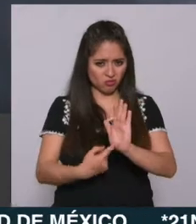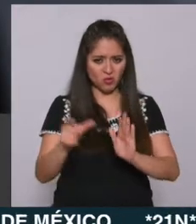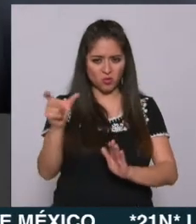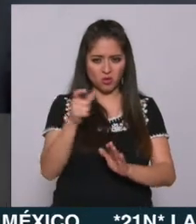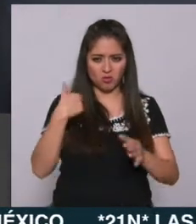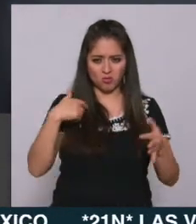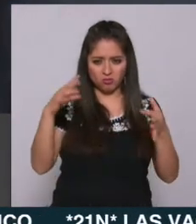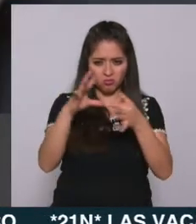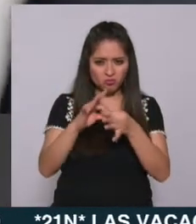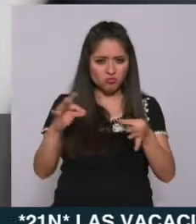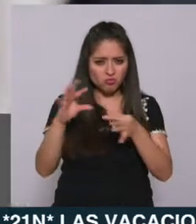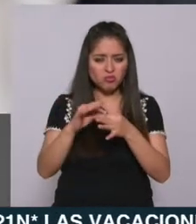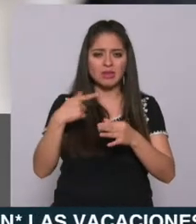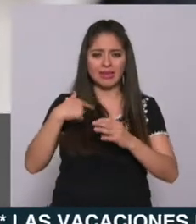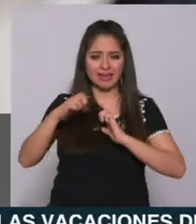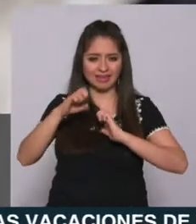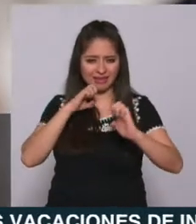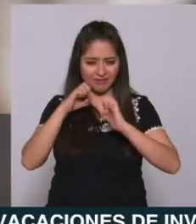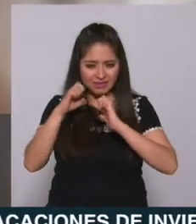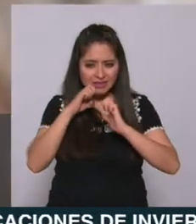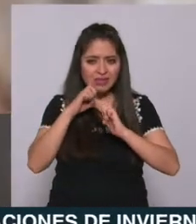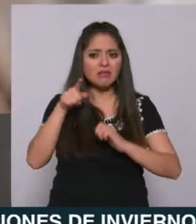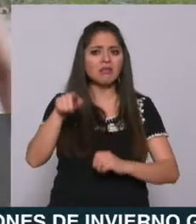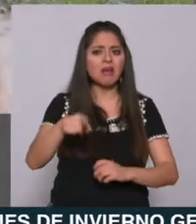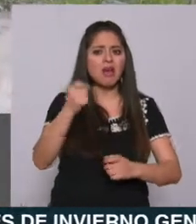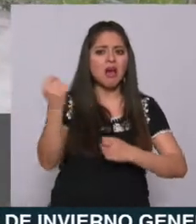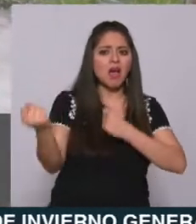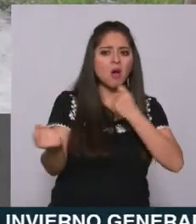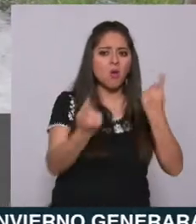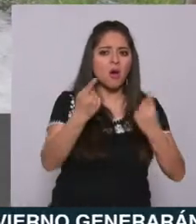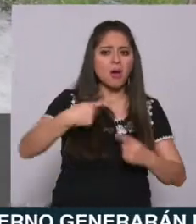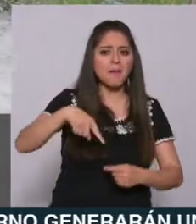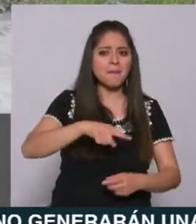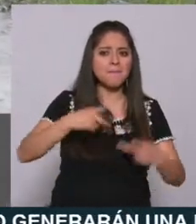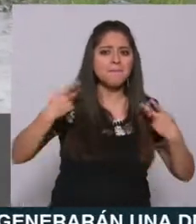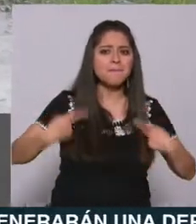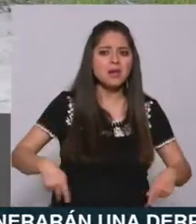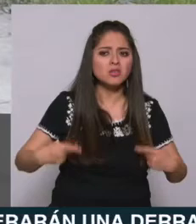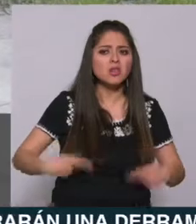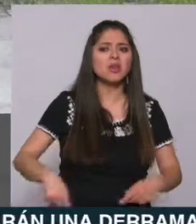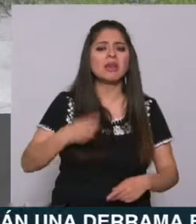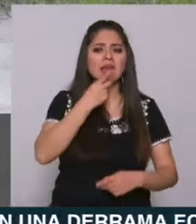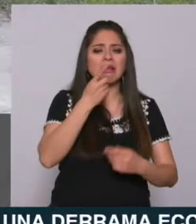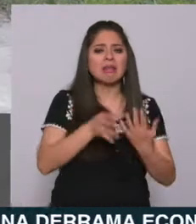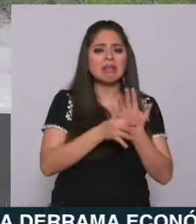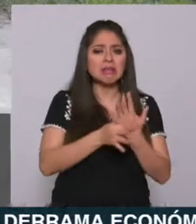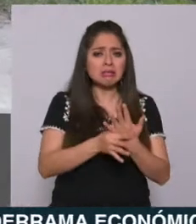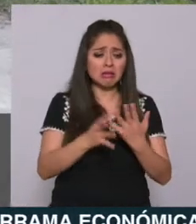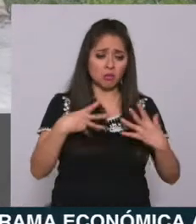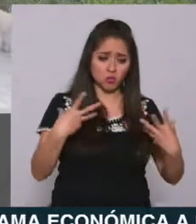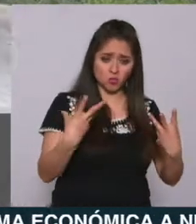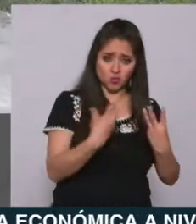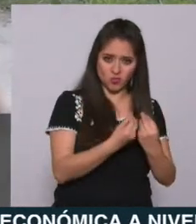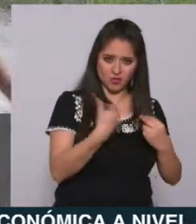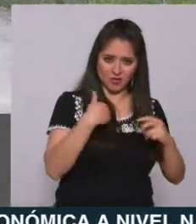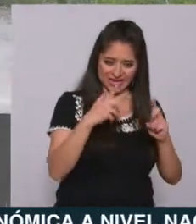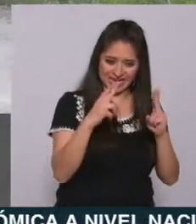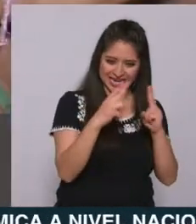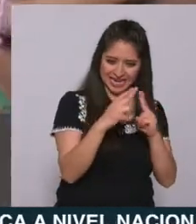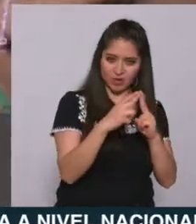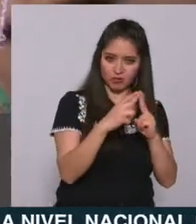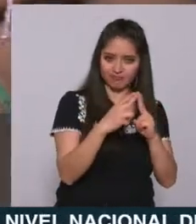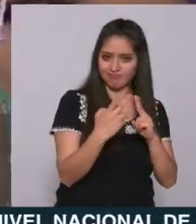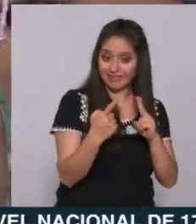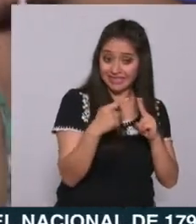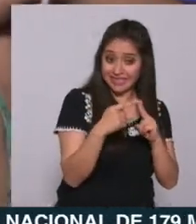entrar con ustedes a esta entrevista donde hay imágenes de personas pues, que profesan algún tipo de religión y cuando se mezcla la religión